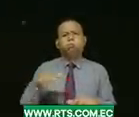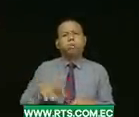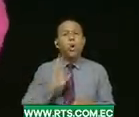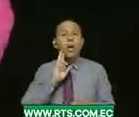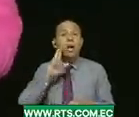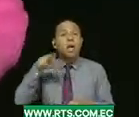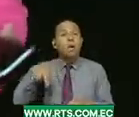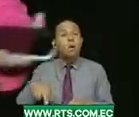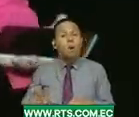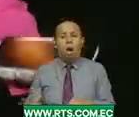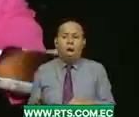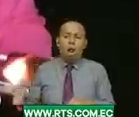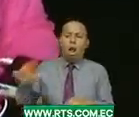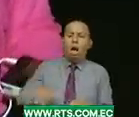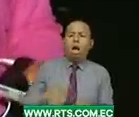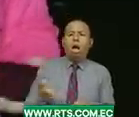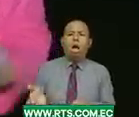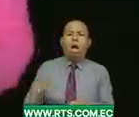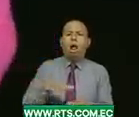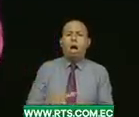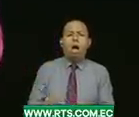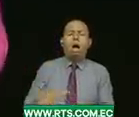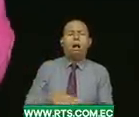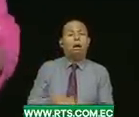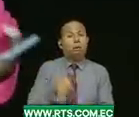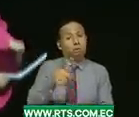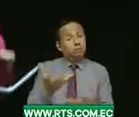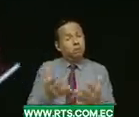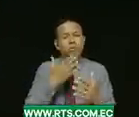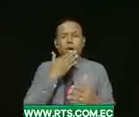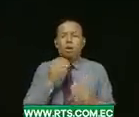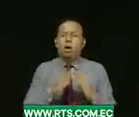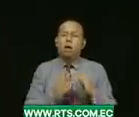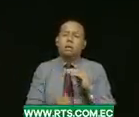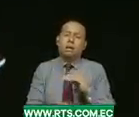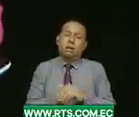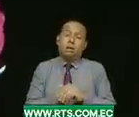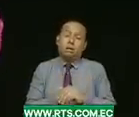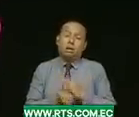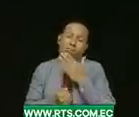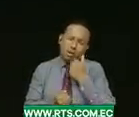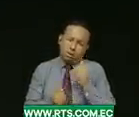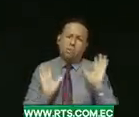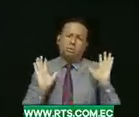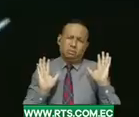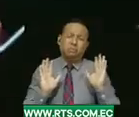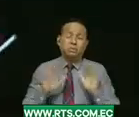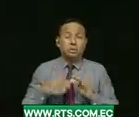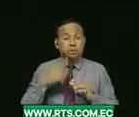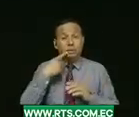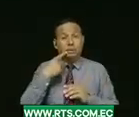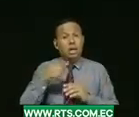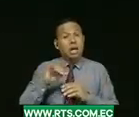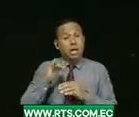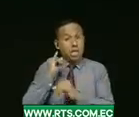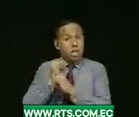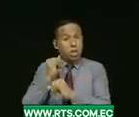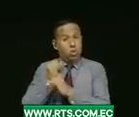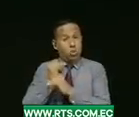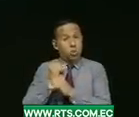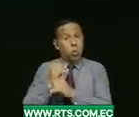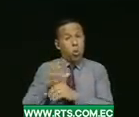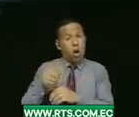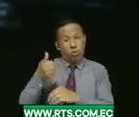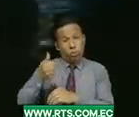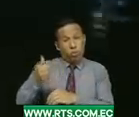estas condiciones. Trate de estar en su vivienda, si no tiene que salir en las próximas horas, no lo haga, pues según el INAMI, según el INUCAR, aún